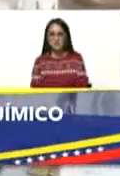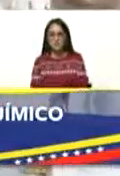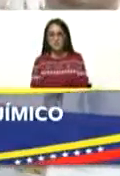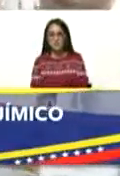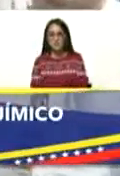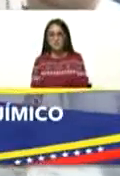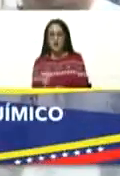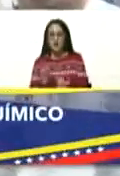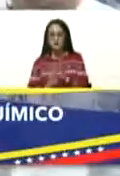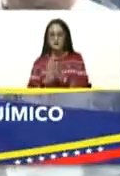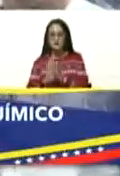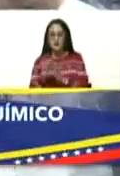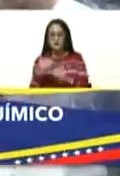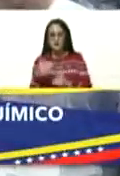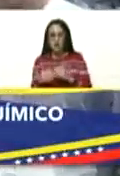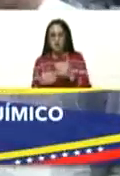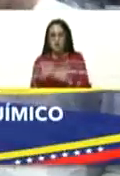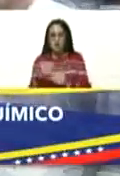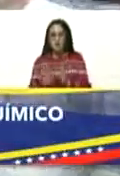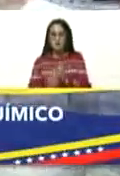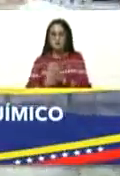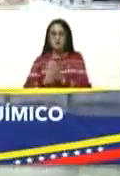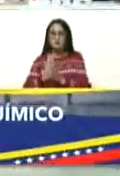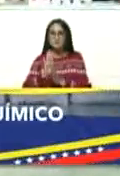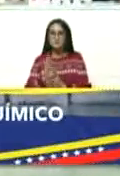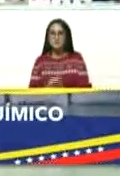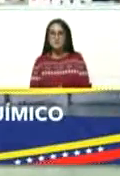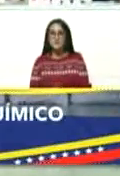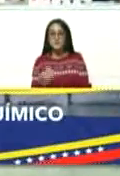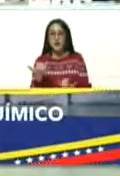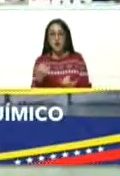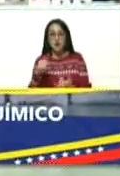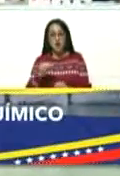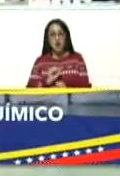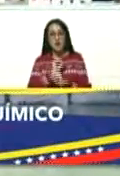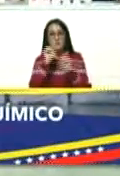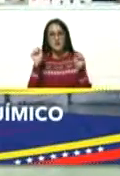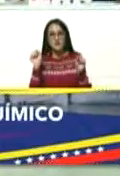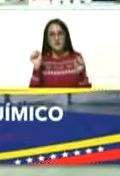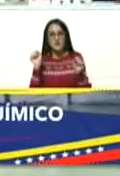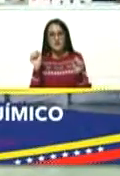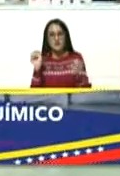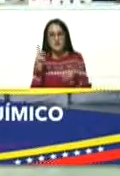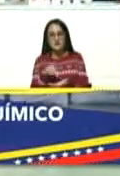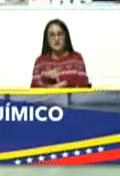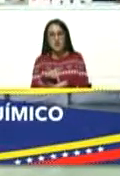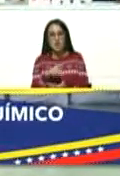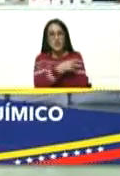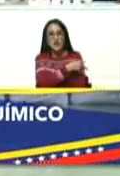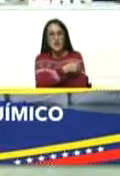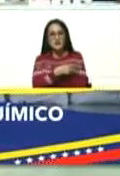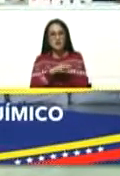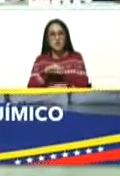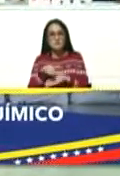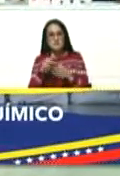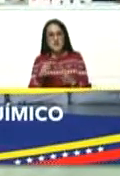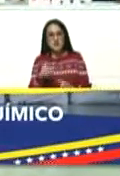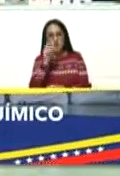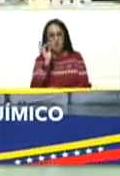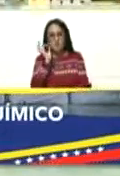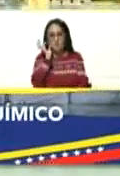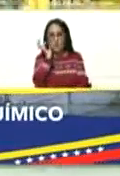Hemos avanzado y estamos avanzando. El día de hoy en la mañana llegó la delegación de ministros y